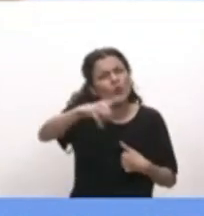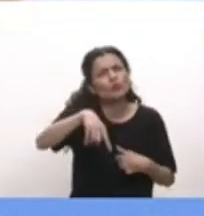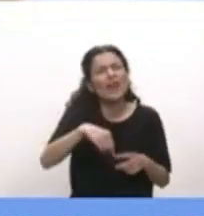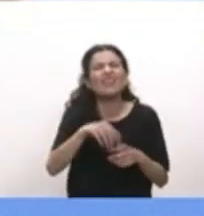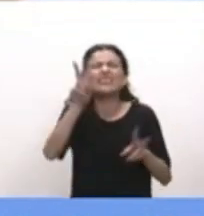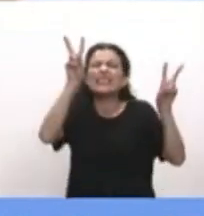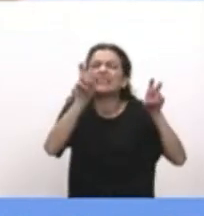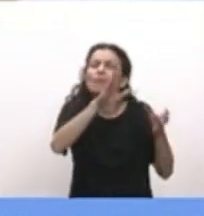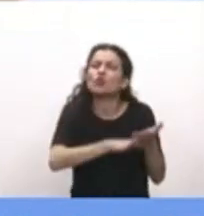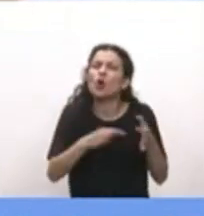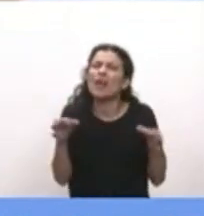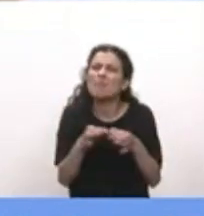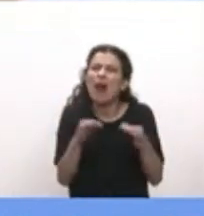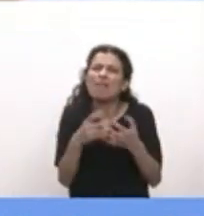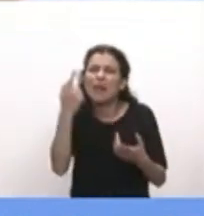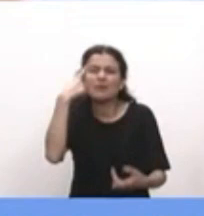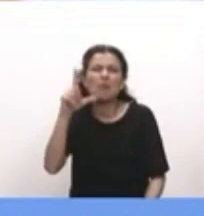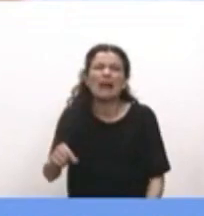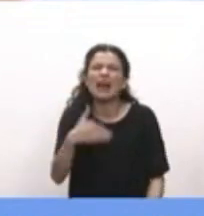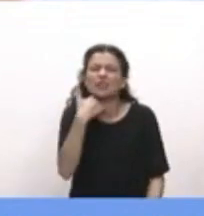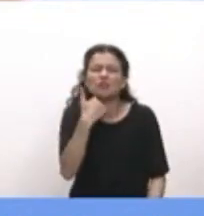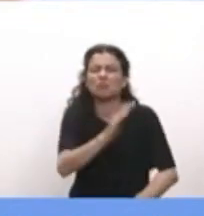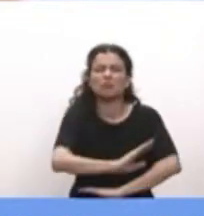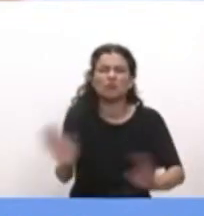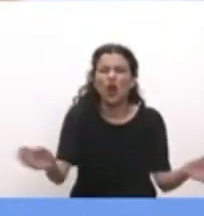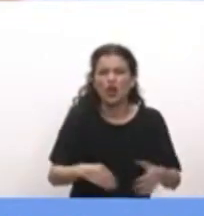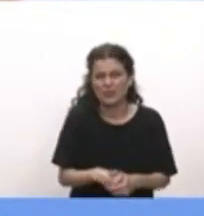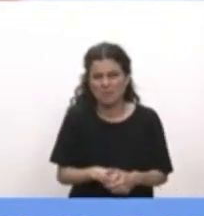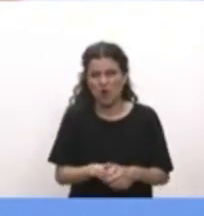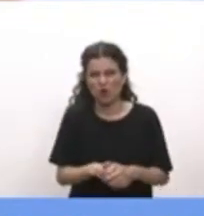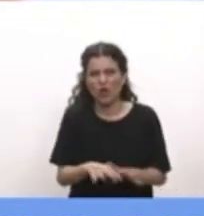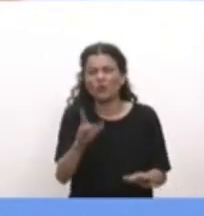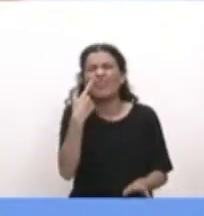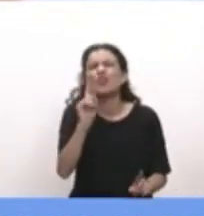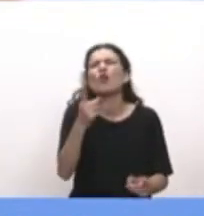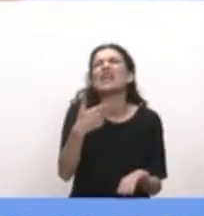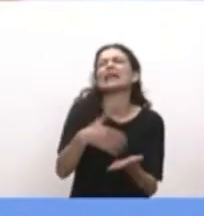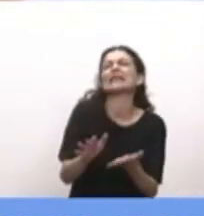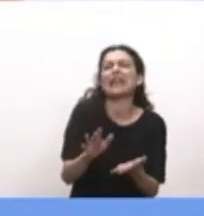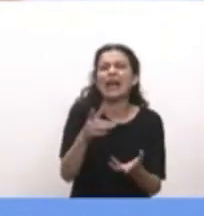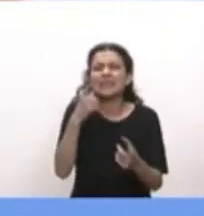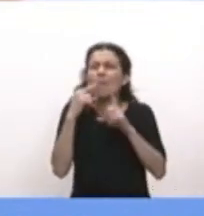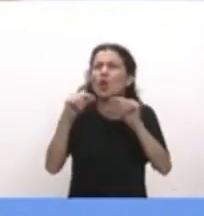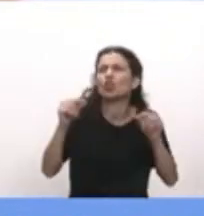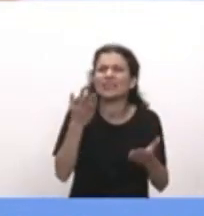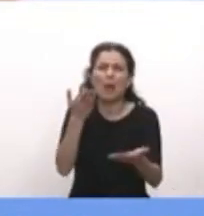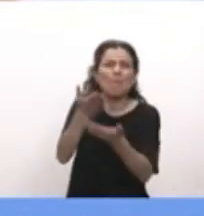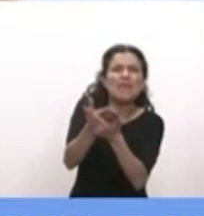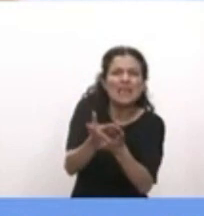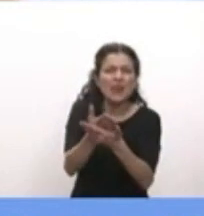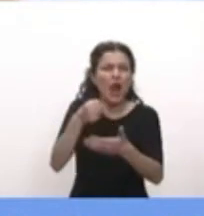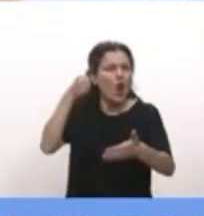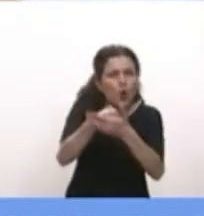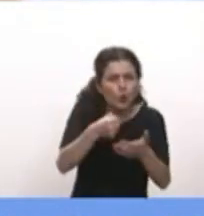cuestión Malvinas no les importa, no les interesa, no la rechazan, no la reclaman y dejan que